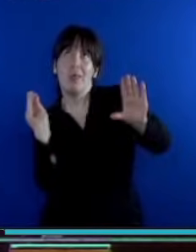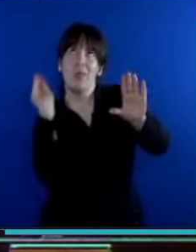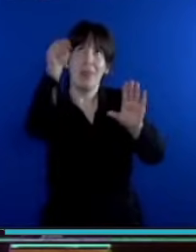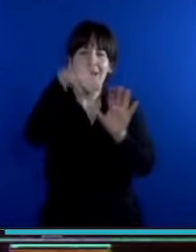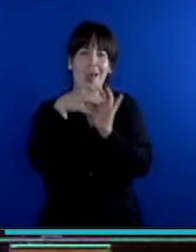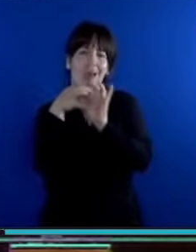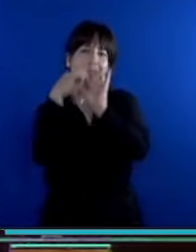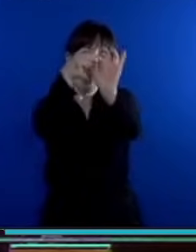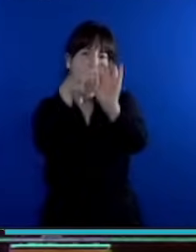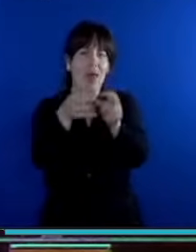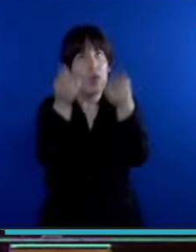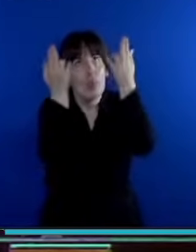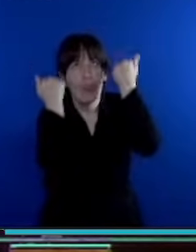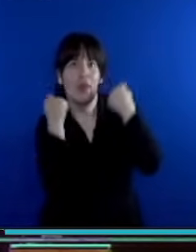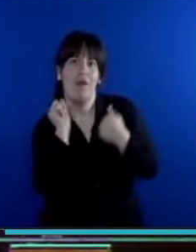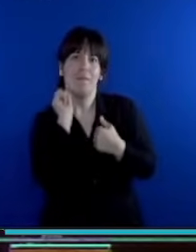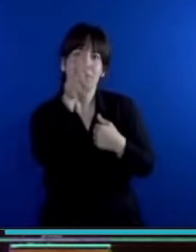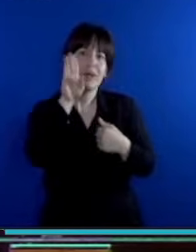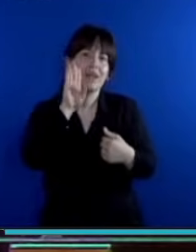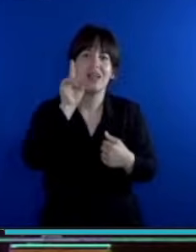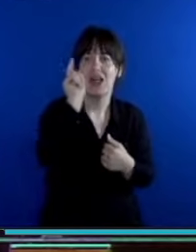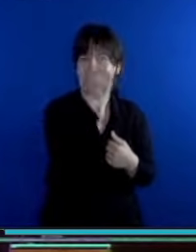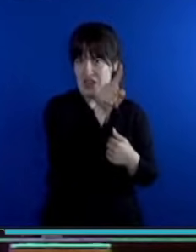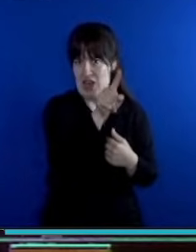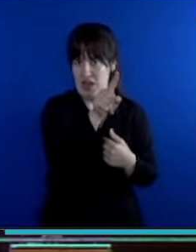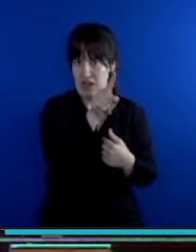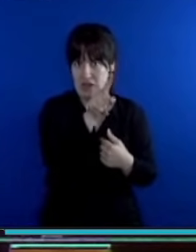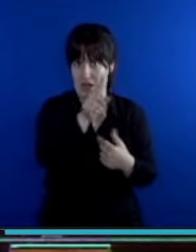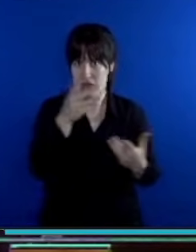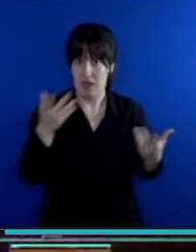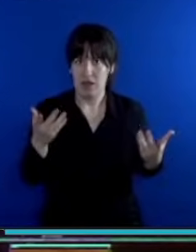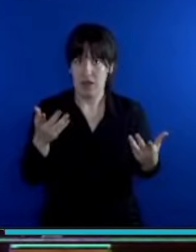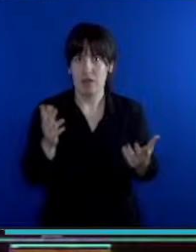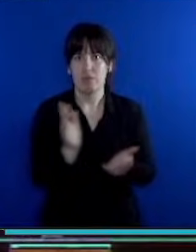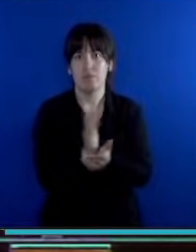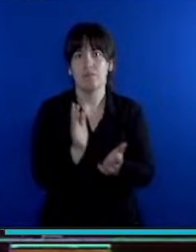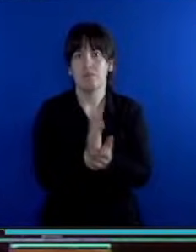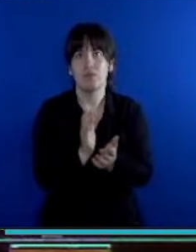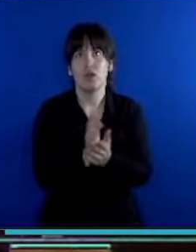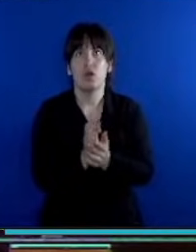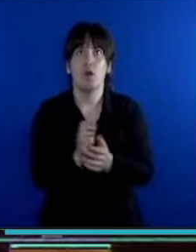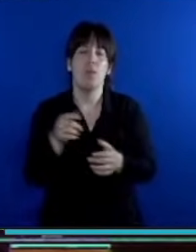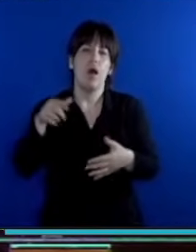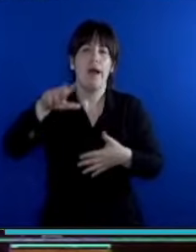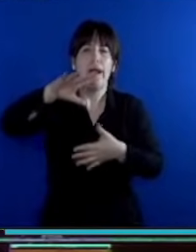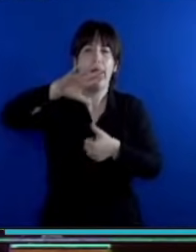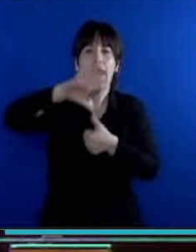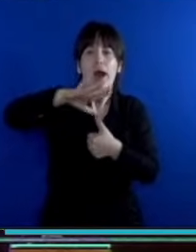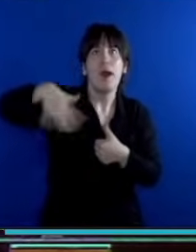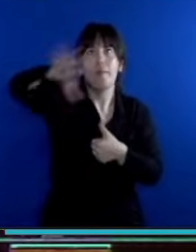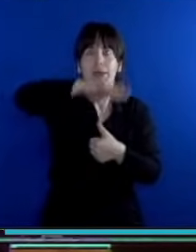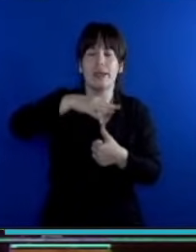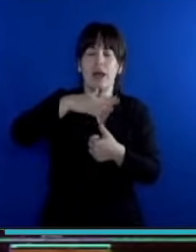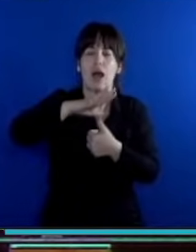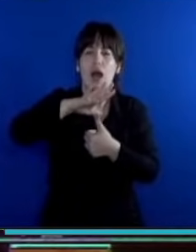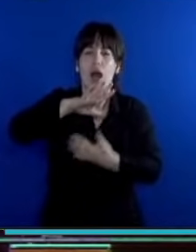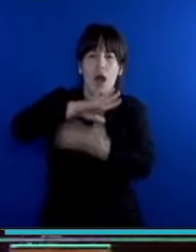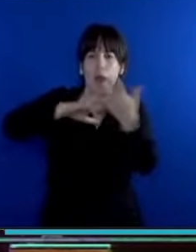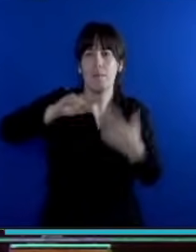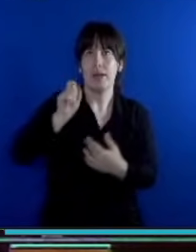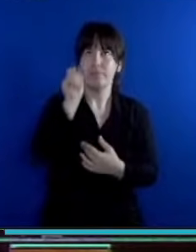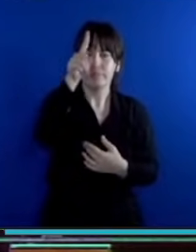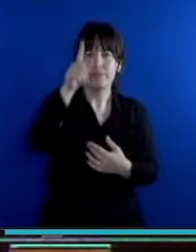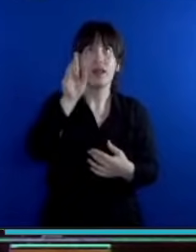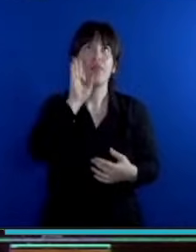yanqui, que sea el patio trasero de América del Norte de los Estados Unidos. Digo